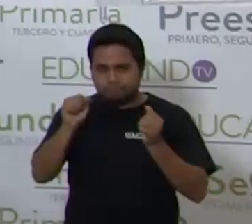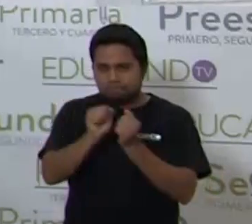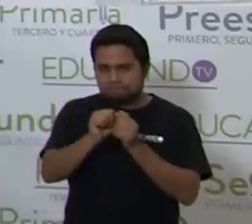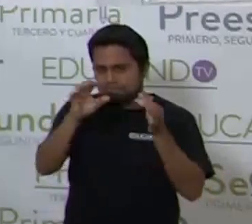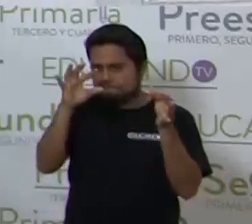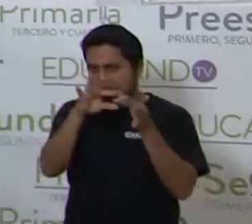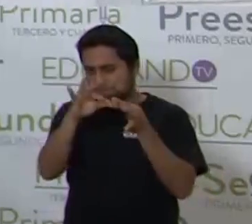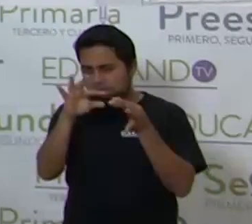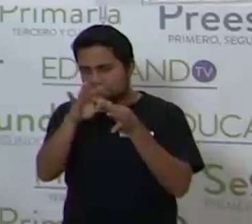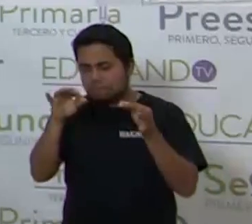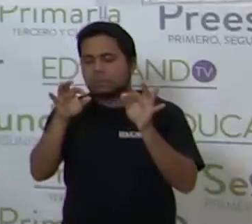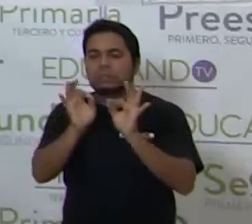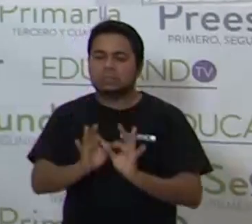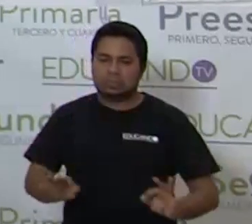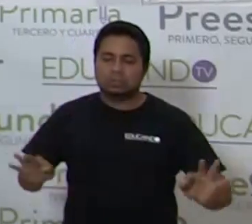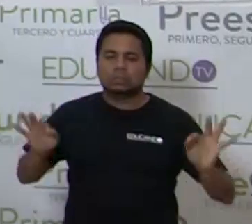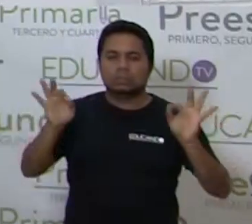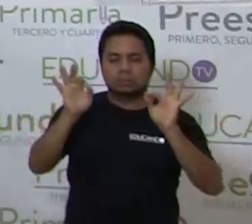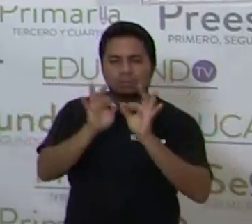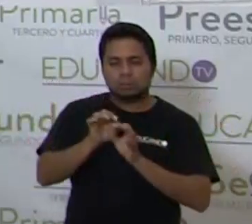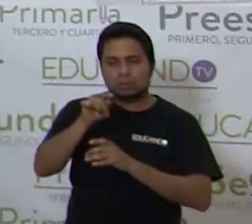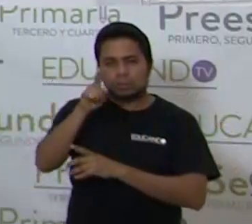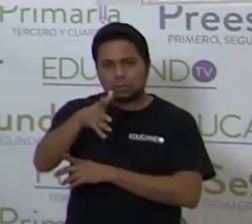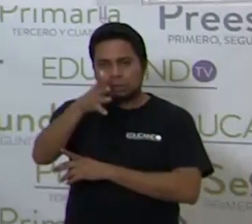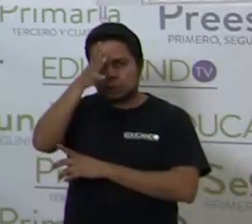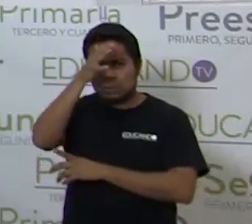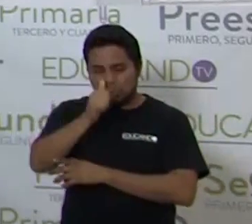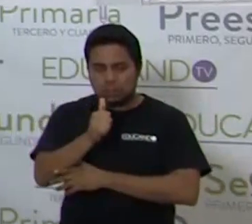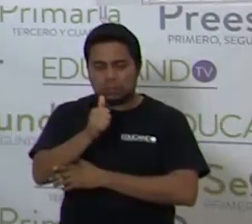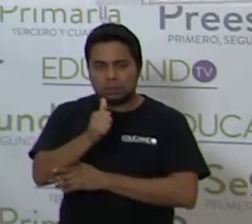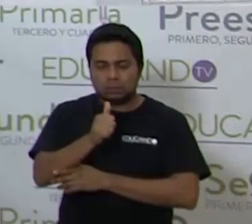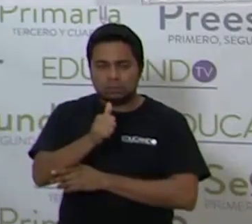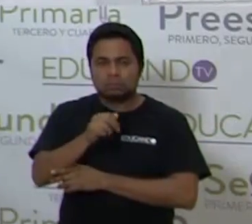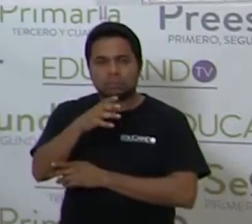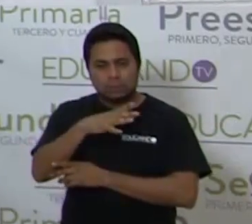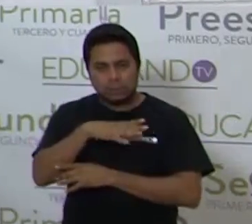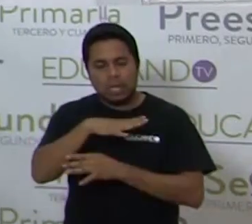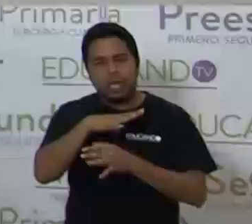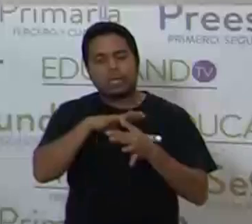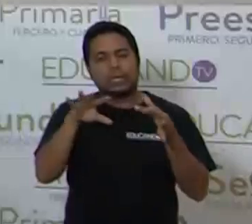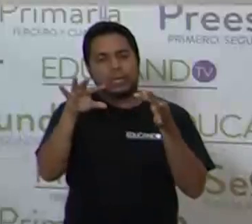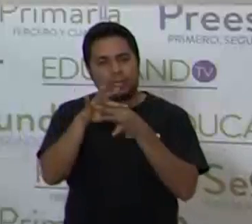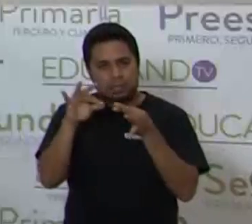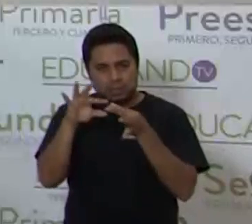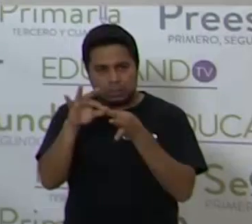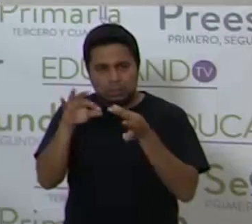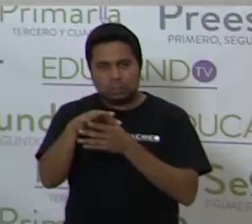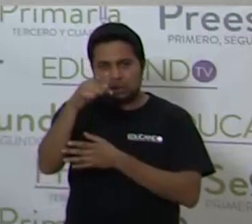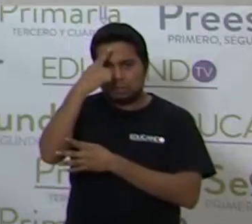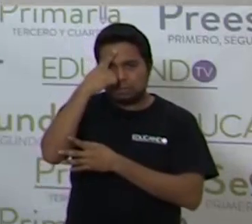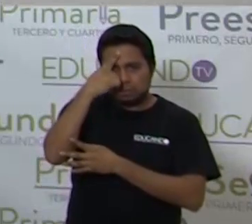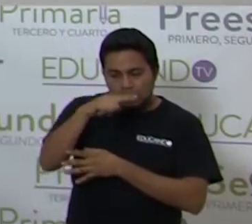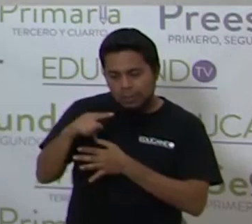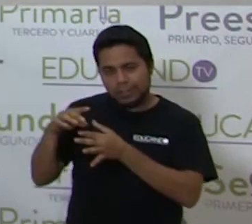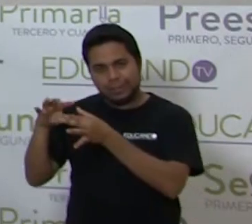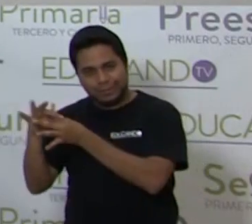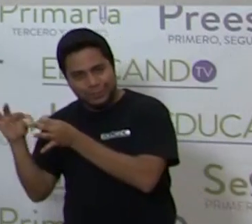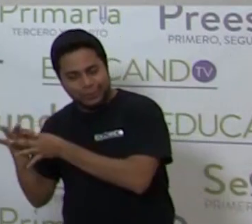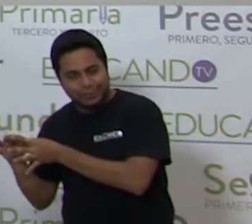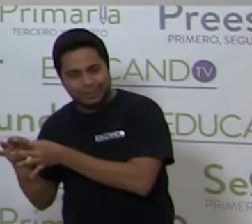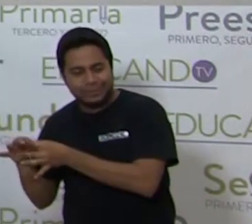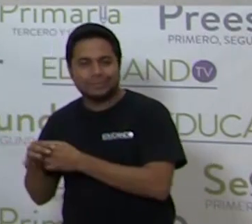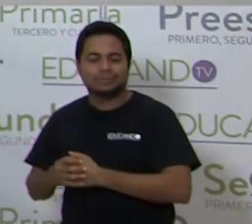instrucciones. Fundamental que recuerdes que hay instrucciones para las instrucciones.